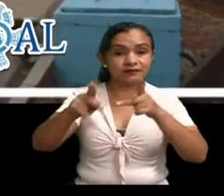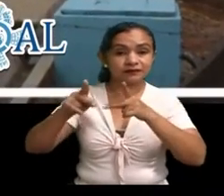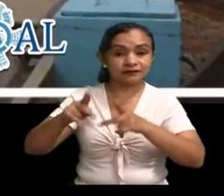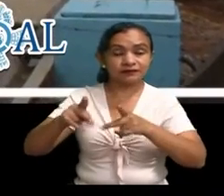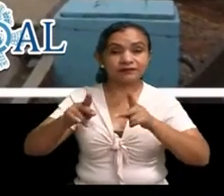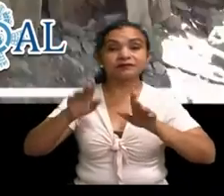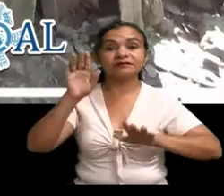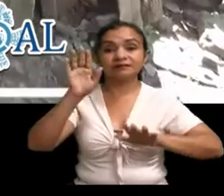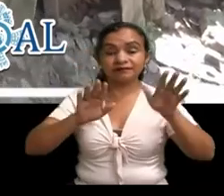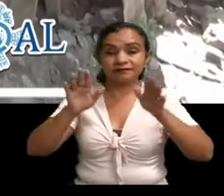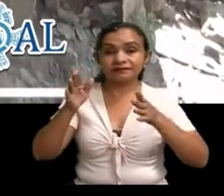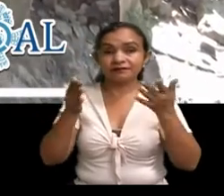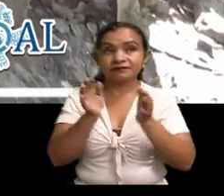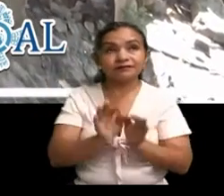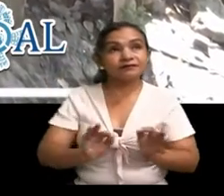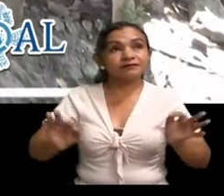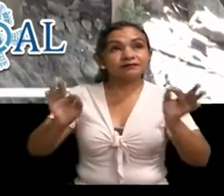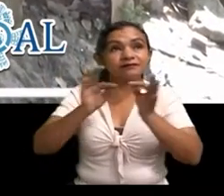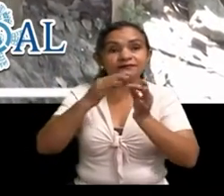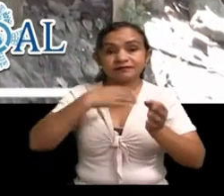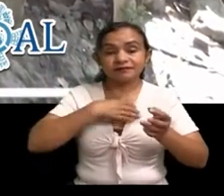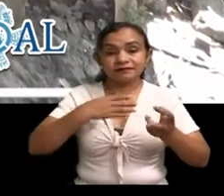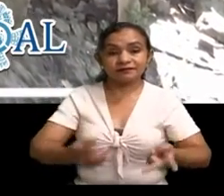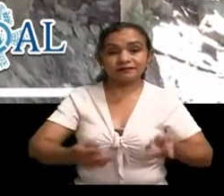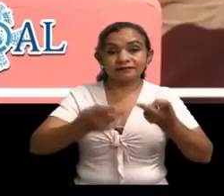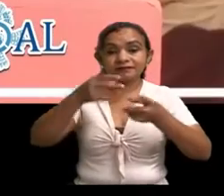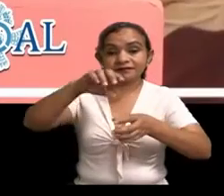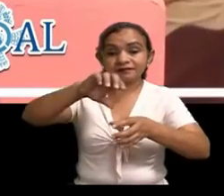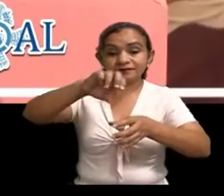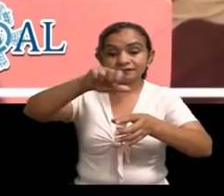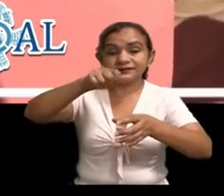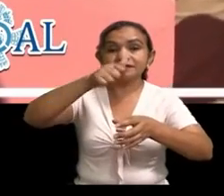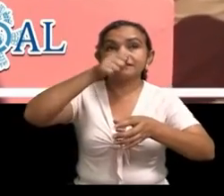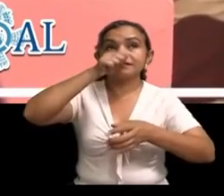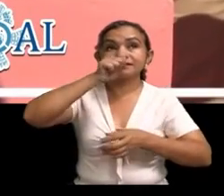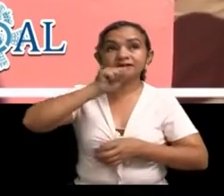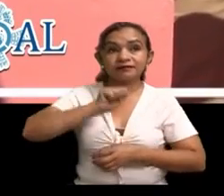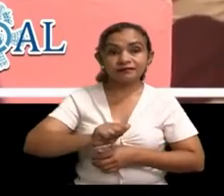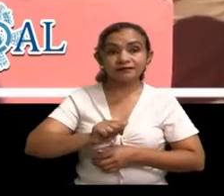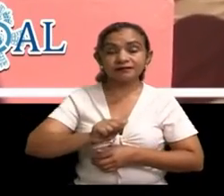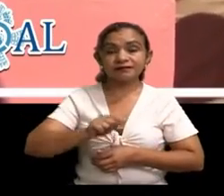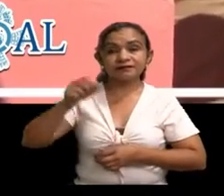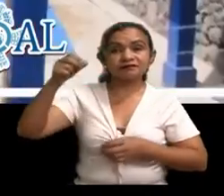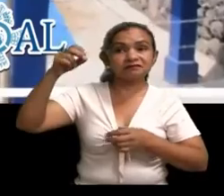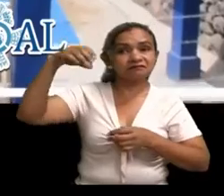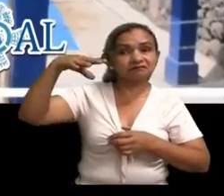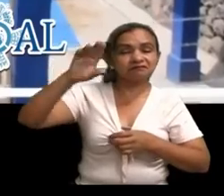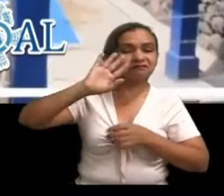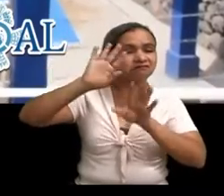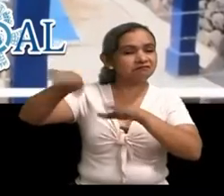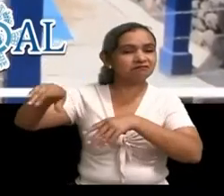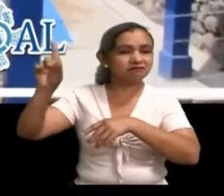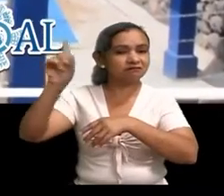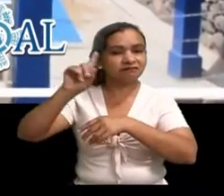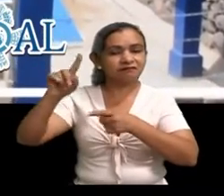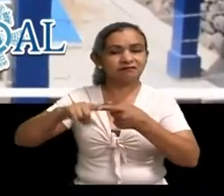de que es el vital líquido el que se les está suministrando. Les puede hacer falta la energía, les puede hacer falta